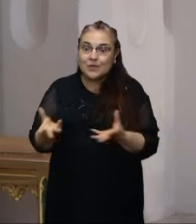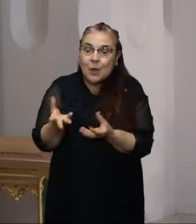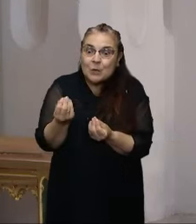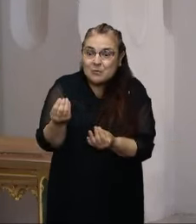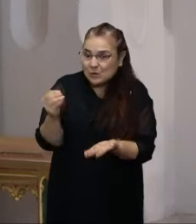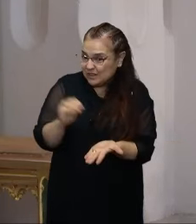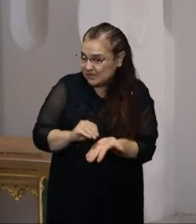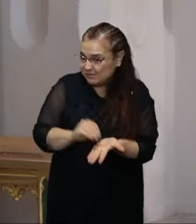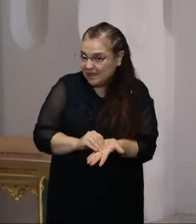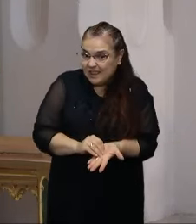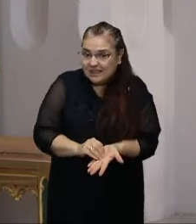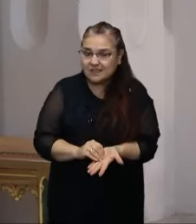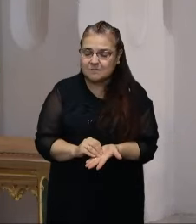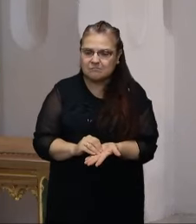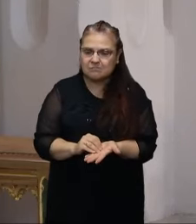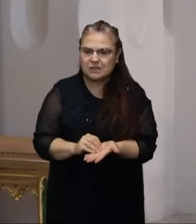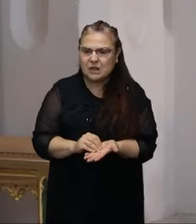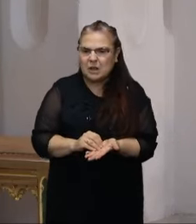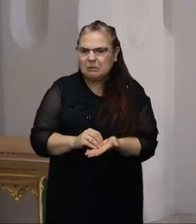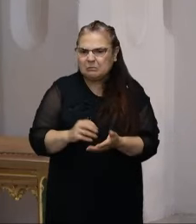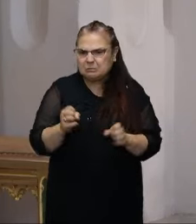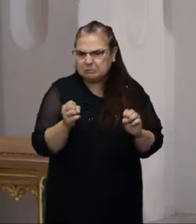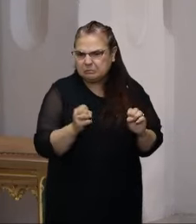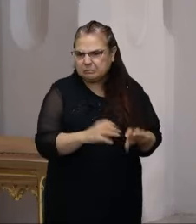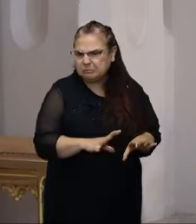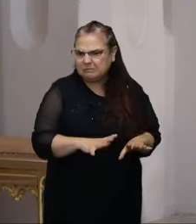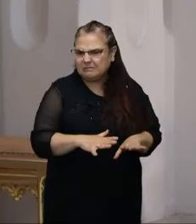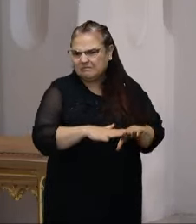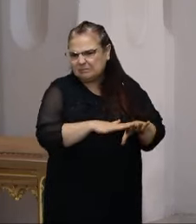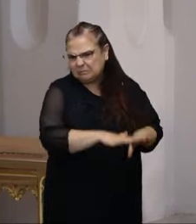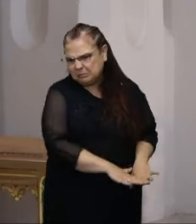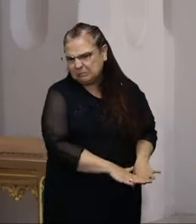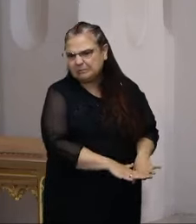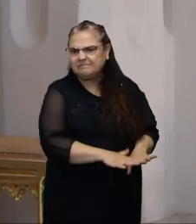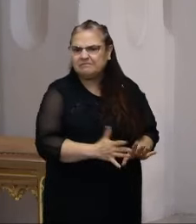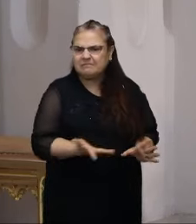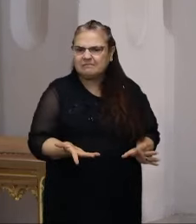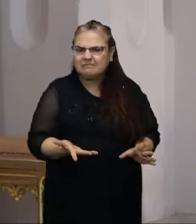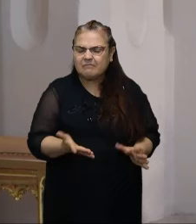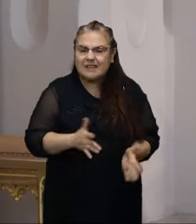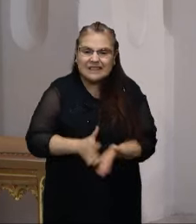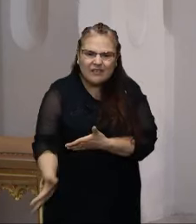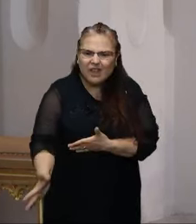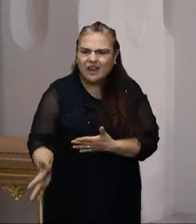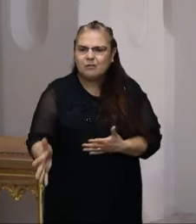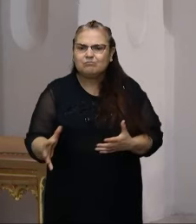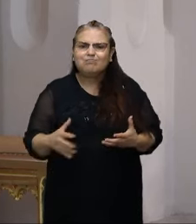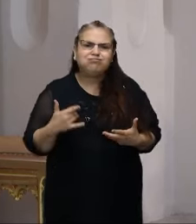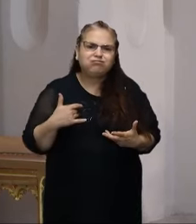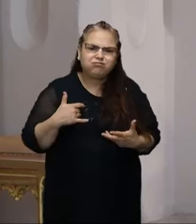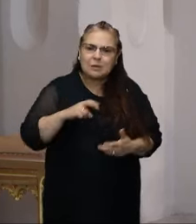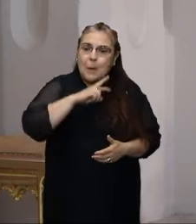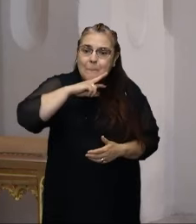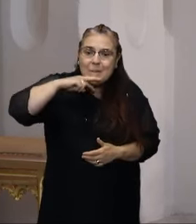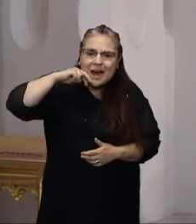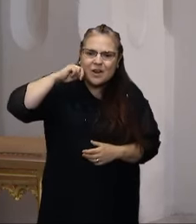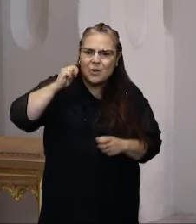veces, no digo que despreciemos, pero sí menospreciamos, es decir, no las apreciamos en todo su